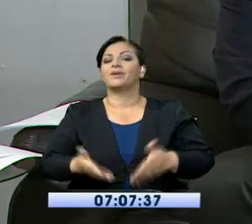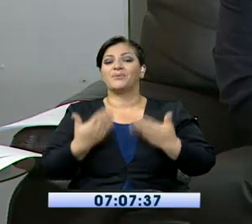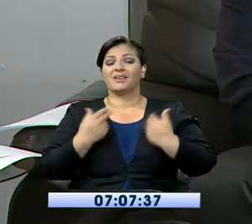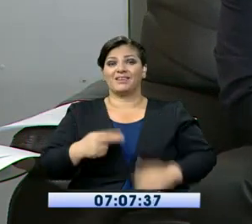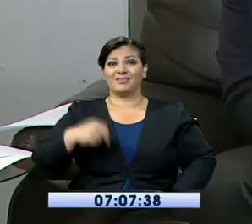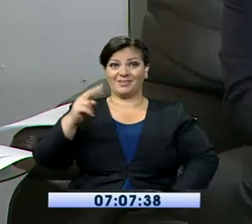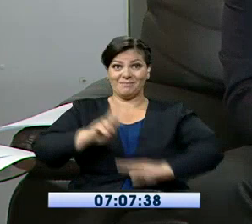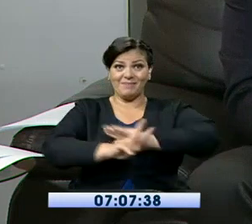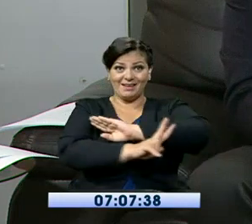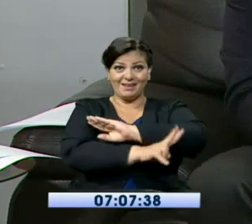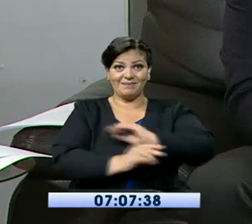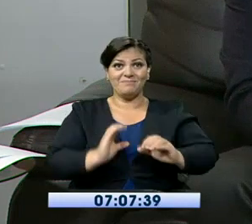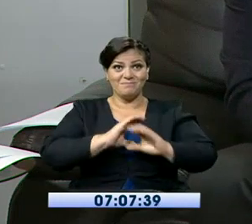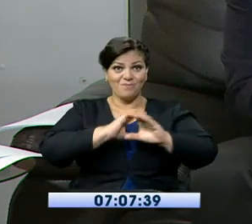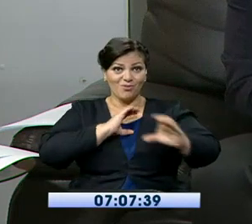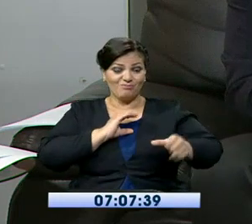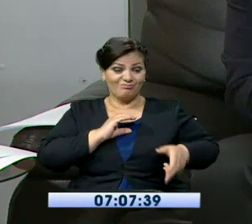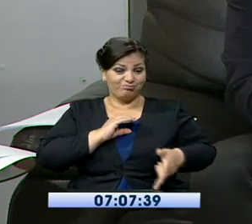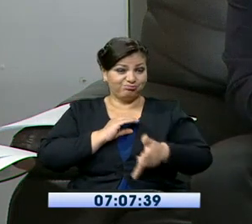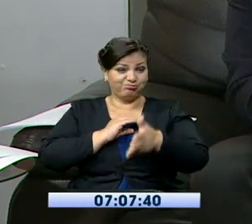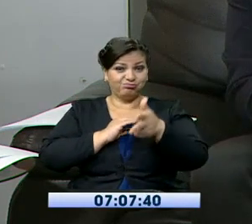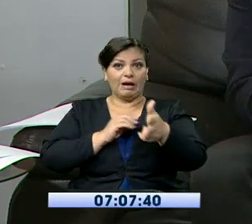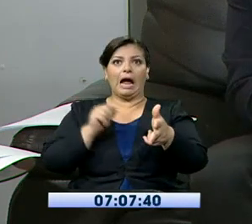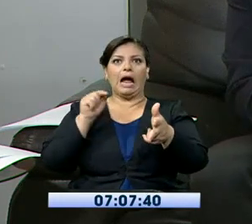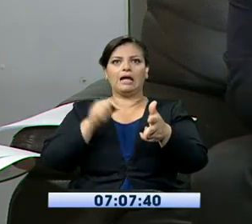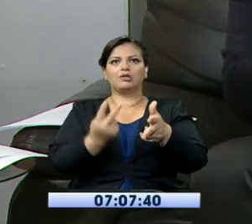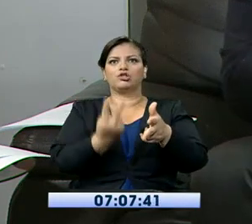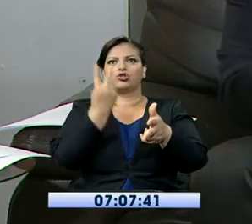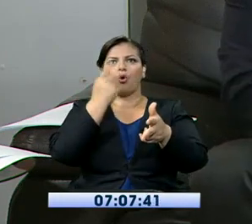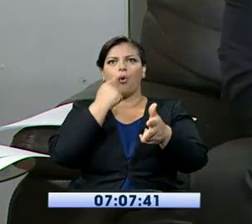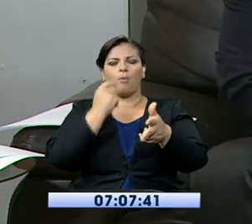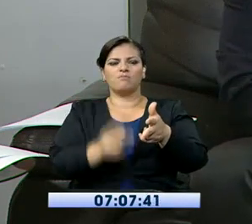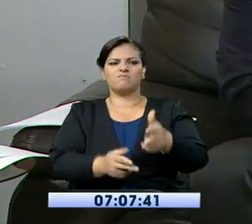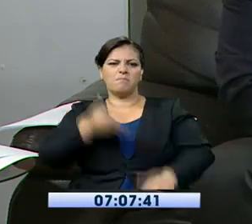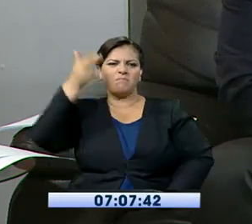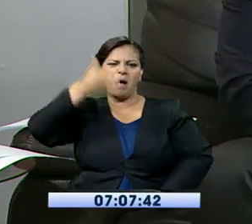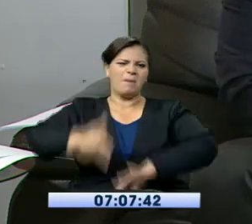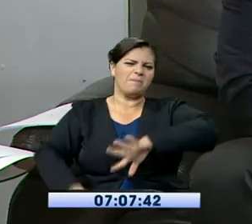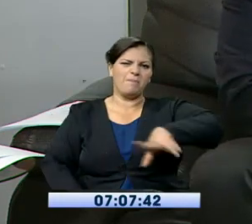Guayaquil. Los afectados presentaron la respectiva denuncia en la fiscalía.